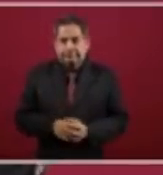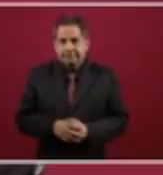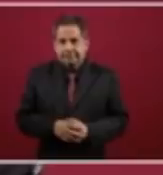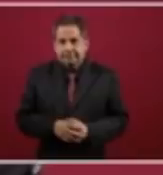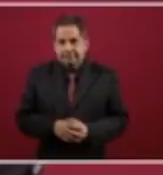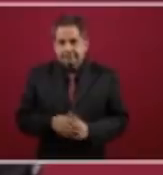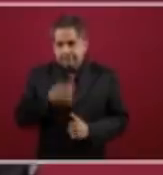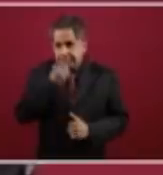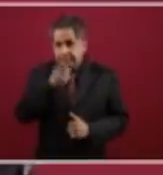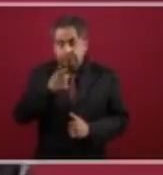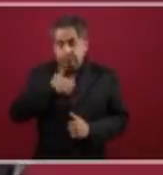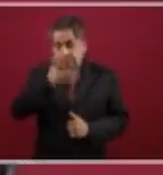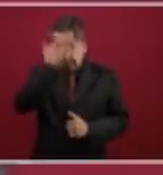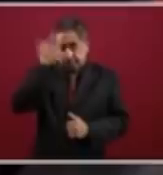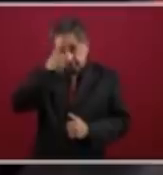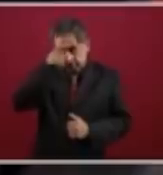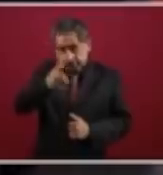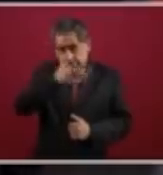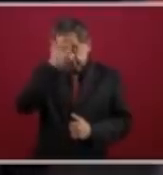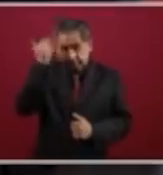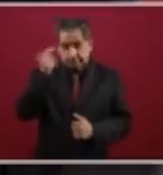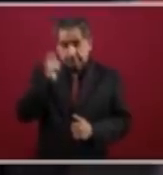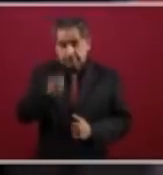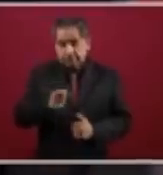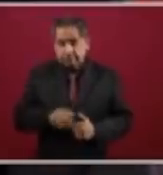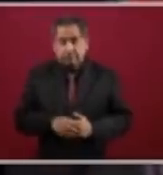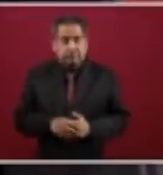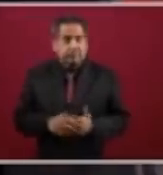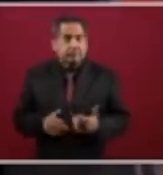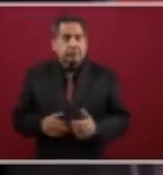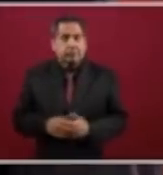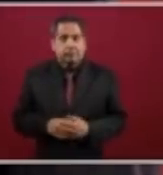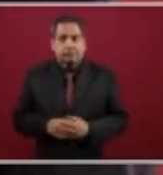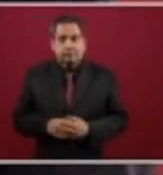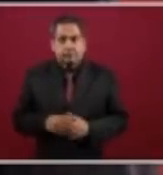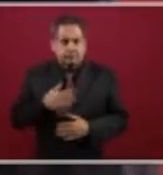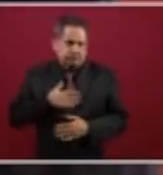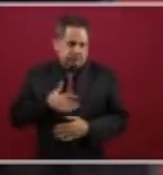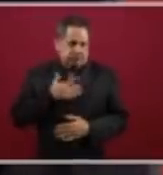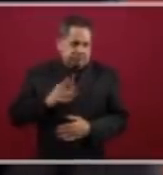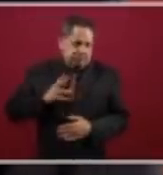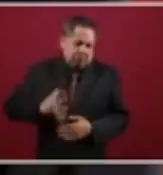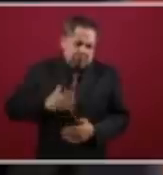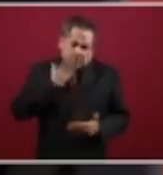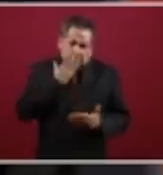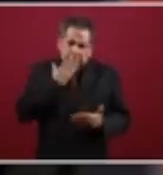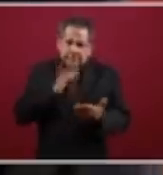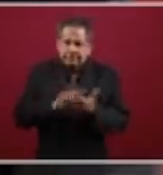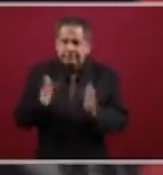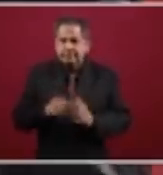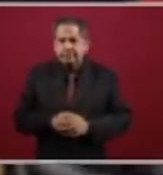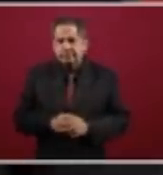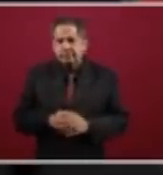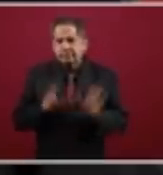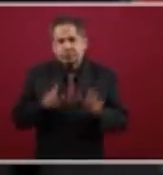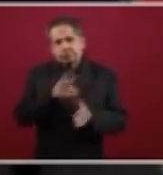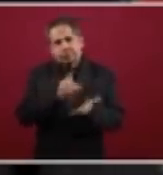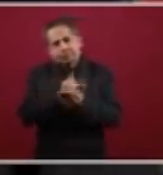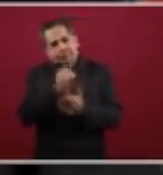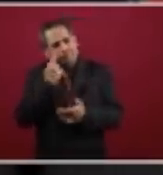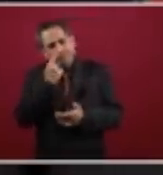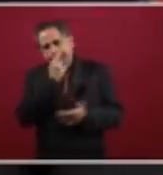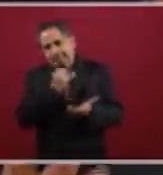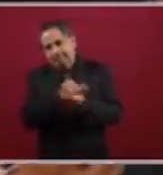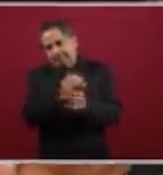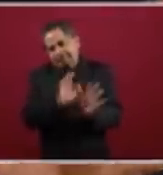decir a ella, no lo sabía, sí. Y me da mucho orgullo, pero es su decisión,